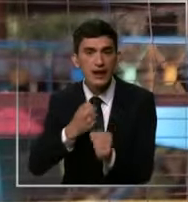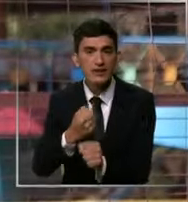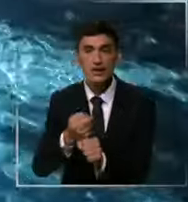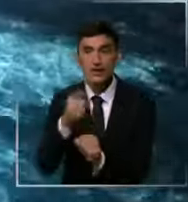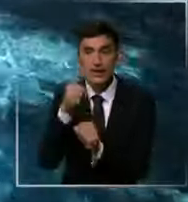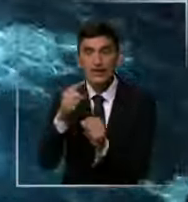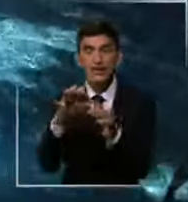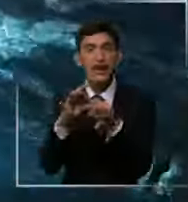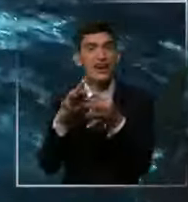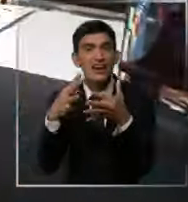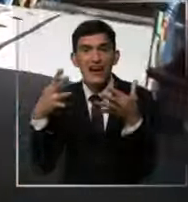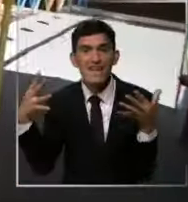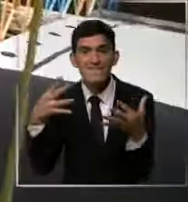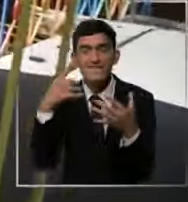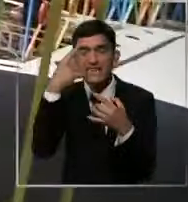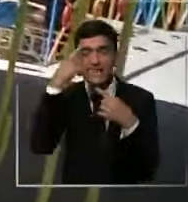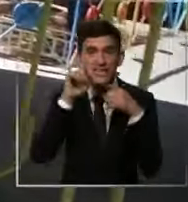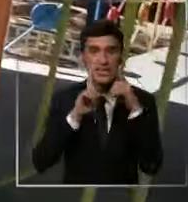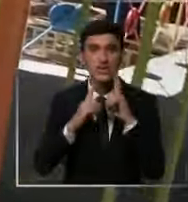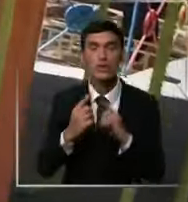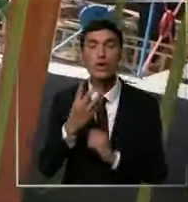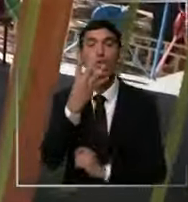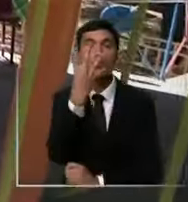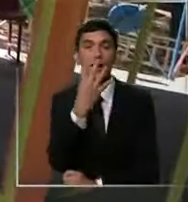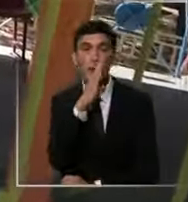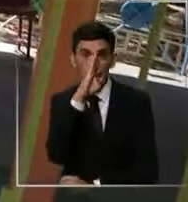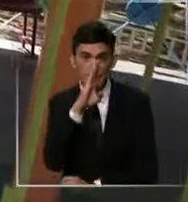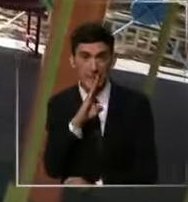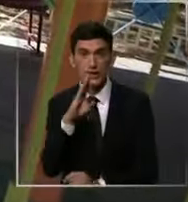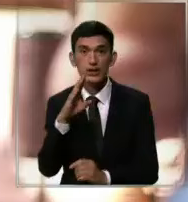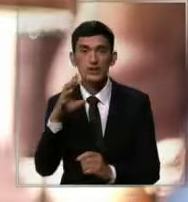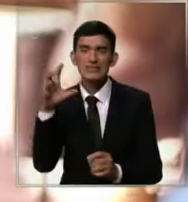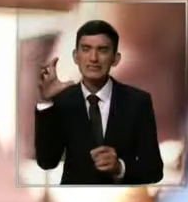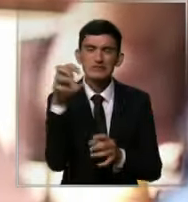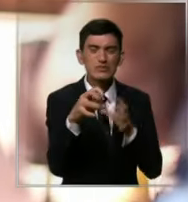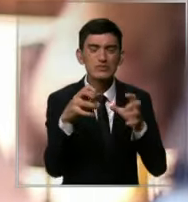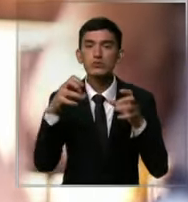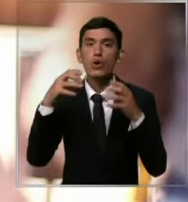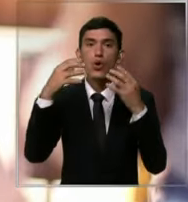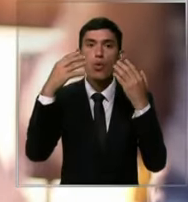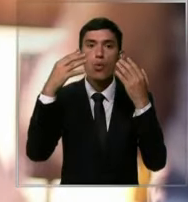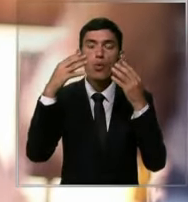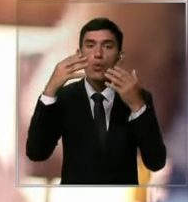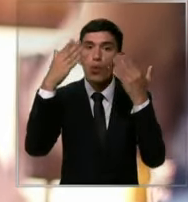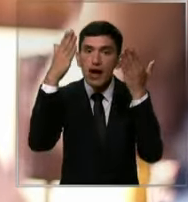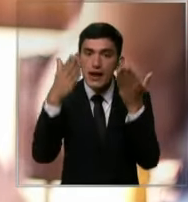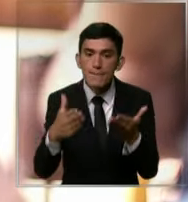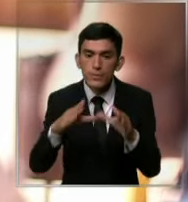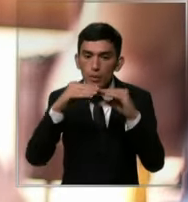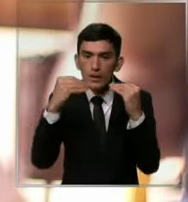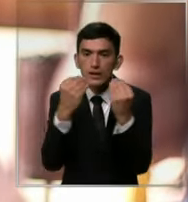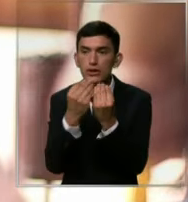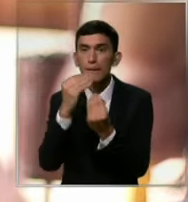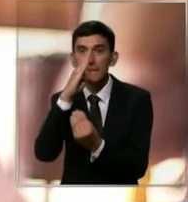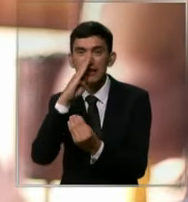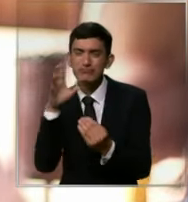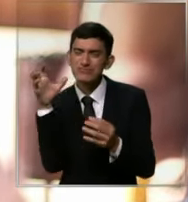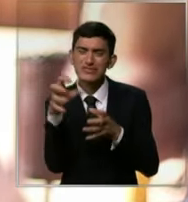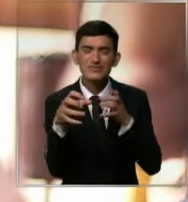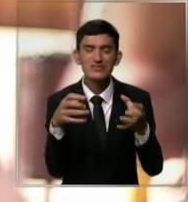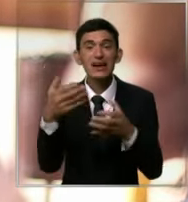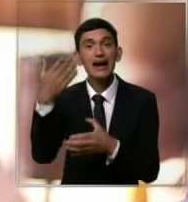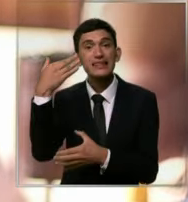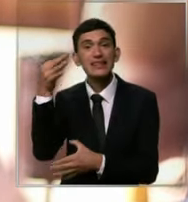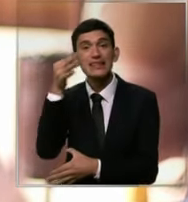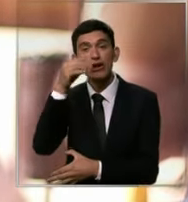quedó gravemente herido. Los 4 perros lo atacaron en todo su cuerpo. En principio nos dijeron en Calama que